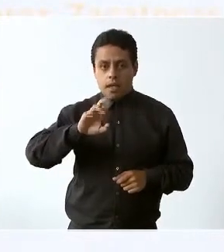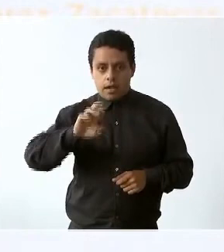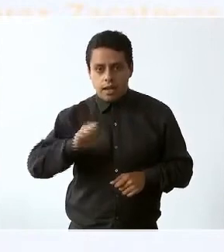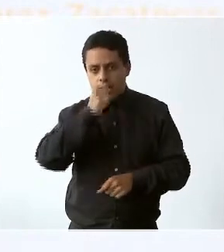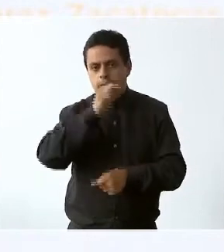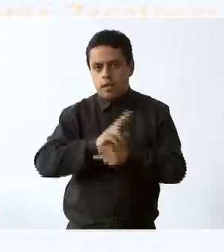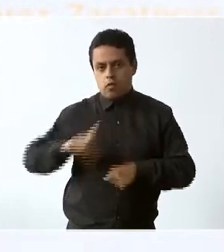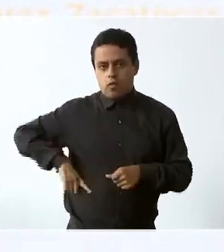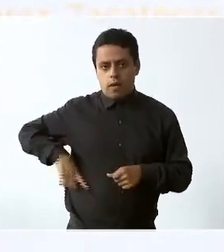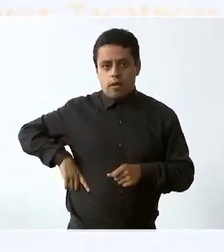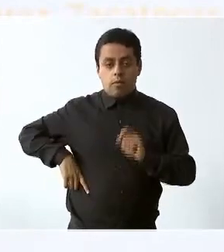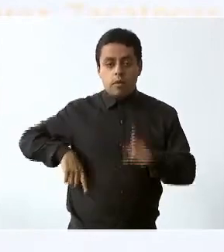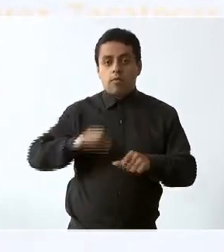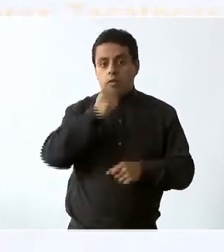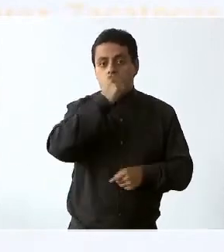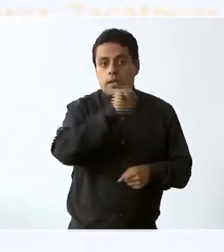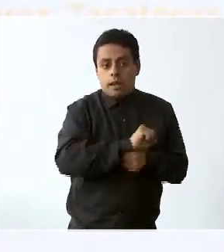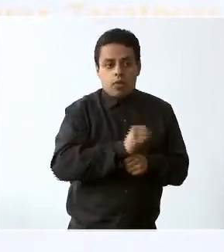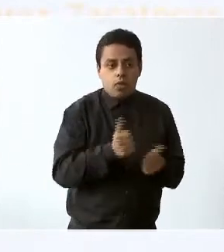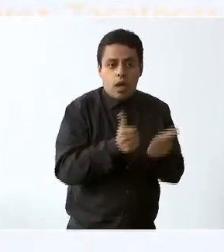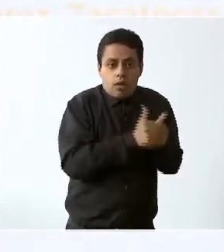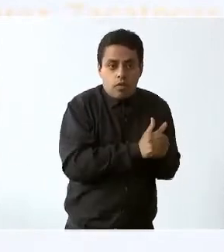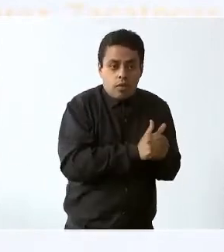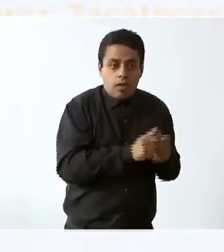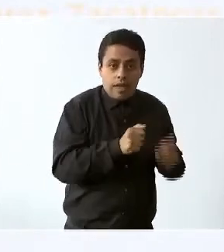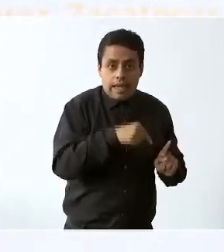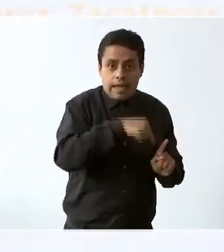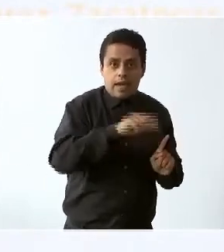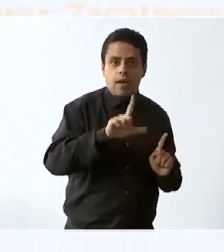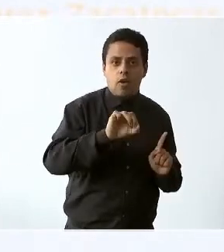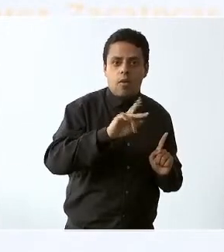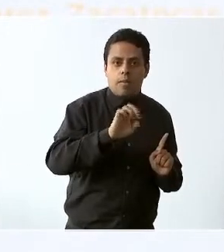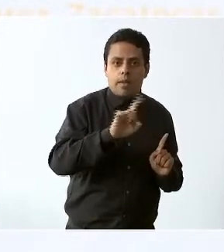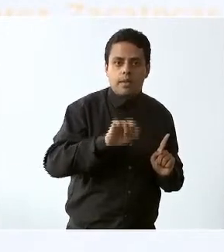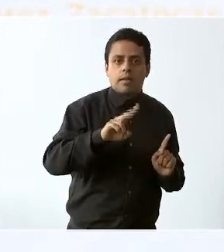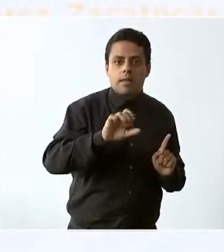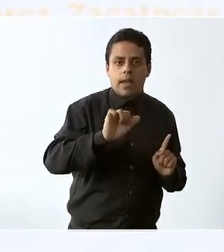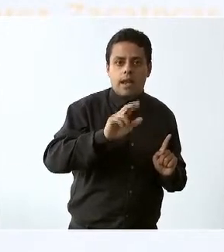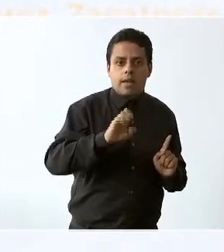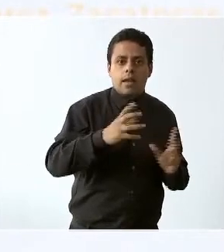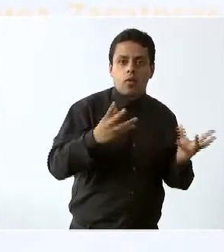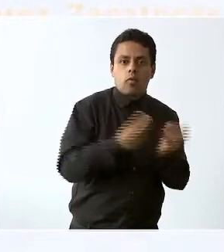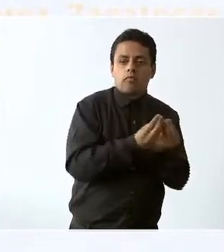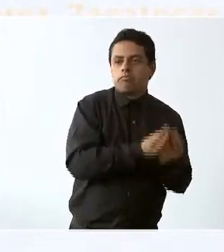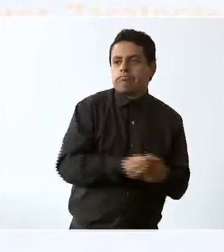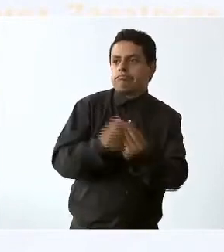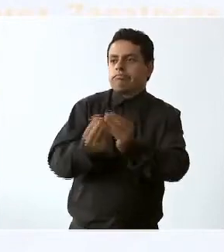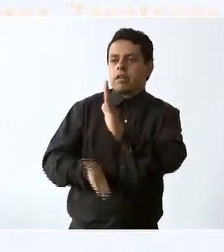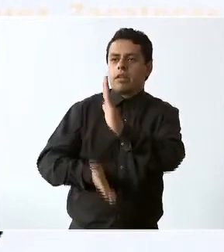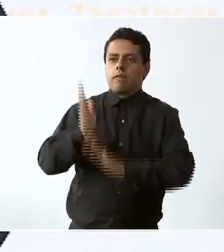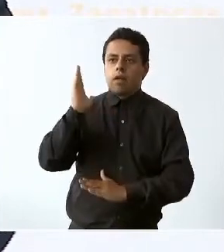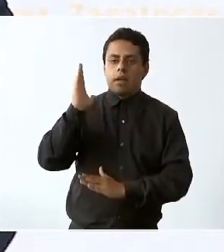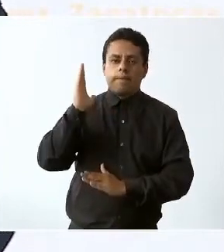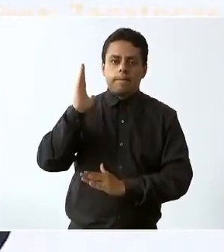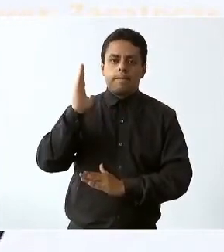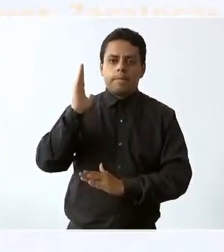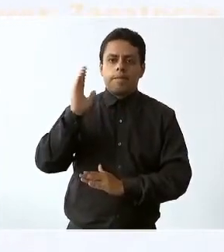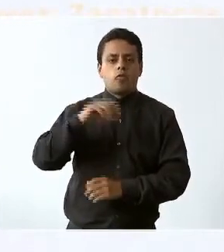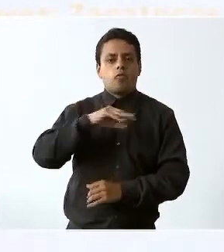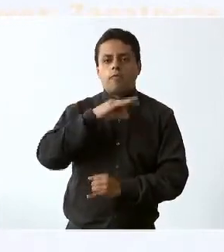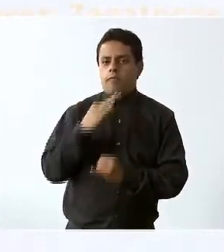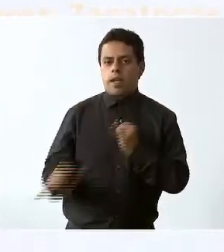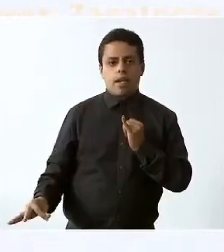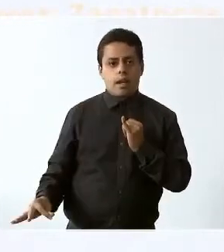su secretario particular, López Velarde, lo acompañaron en su última